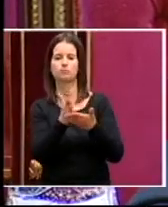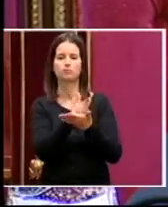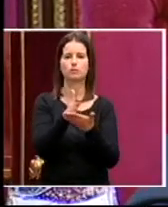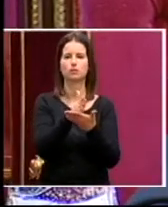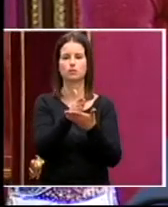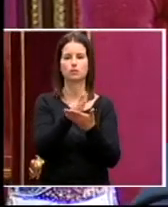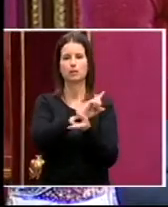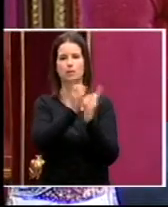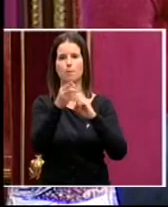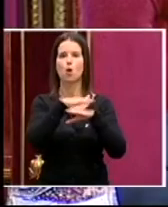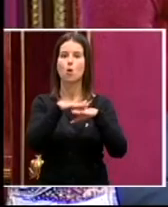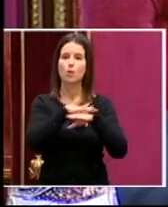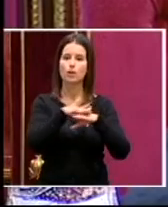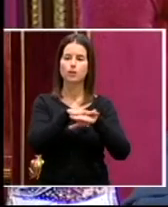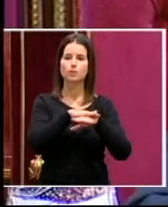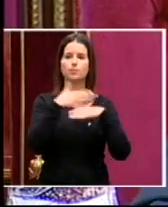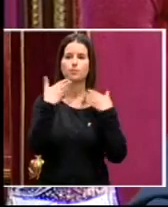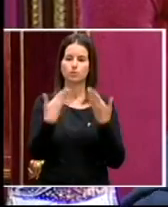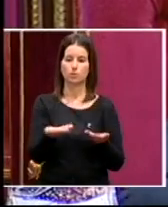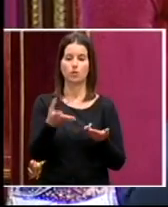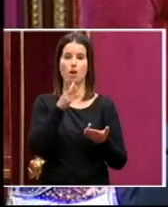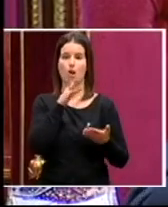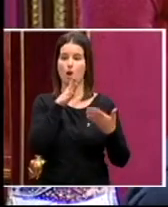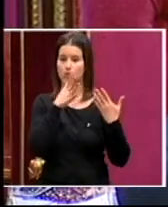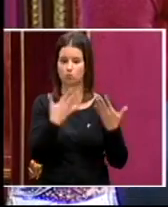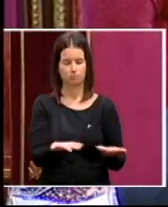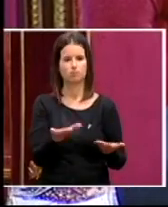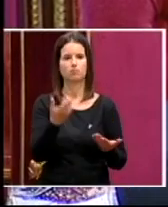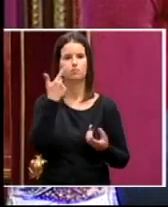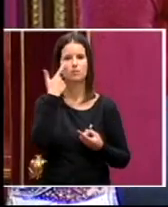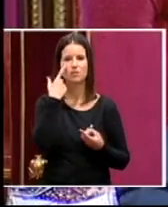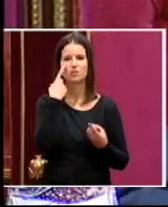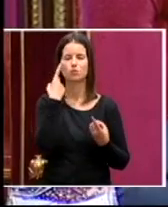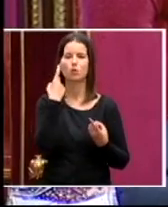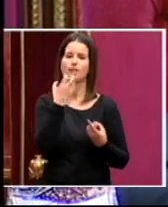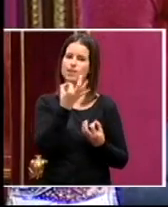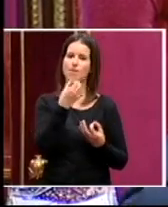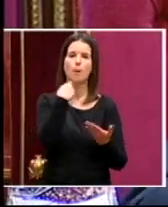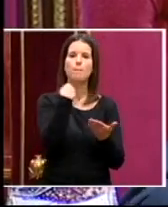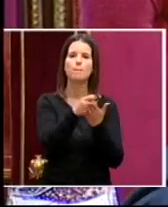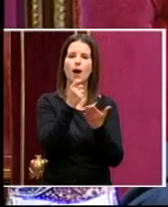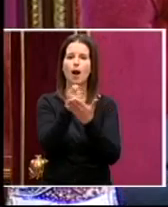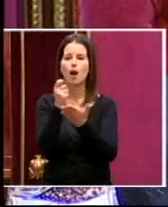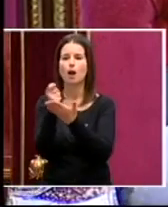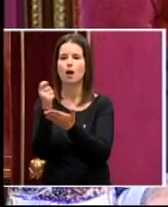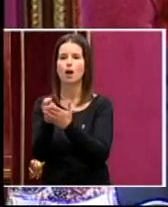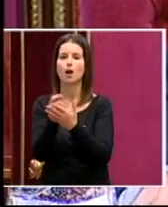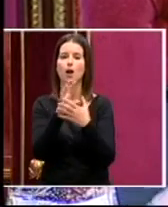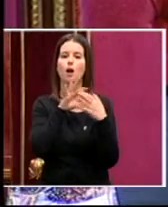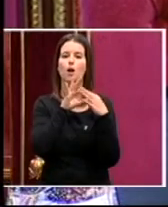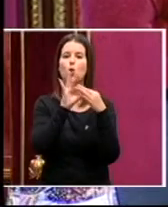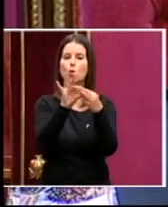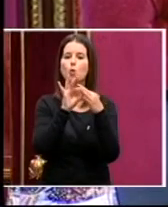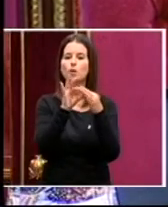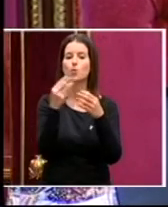y obviamente hemos llegado a esta altura y nos hemos encontrado que había que hacer efectivos pagos que correspondían